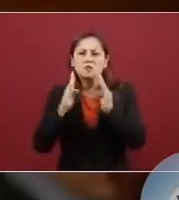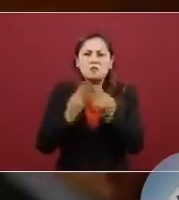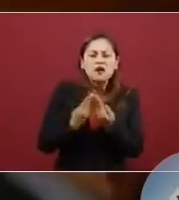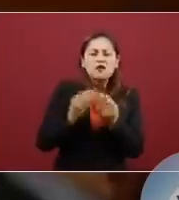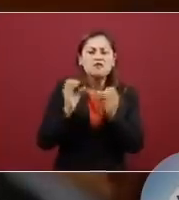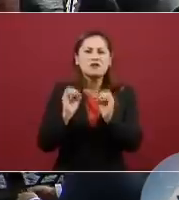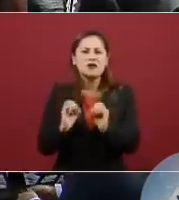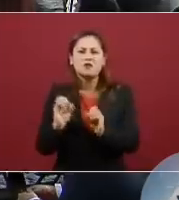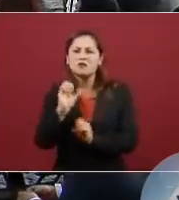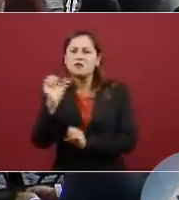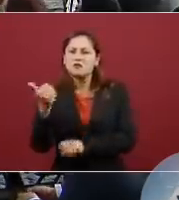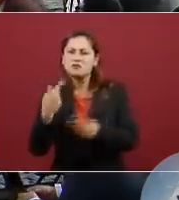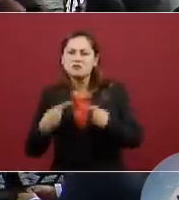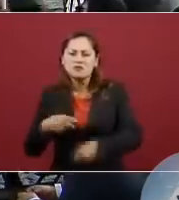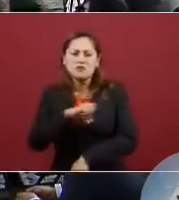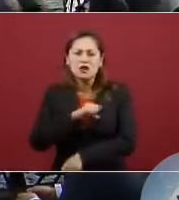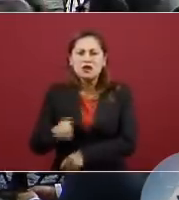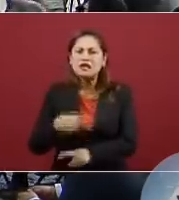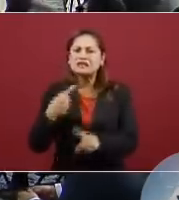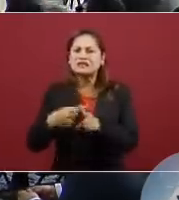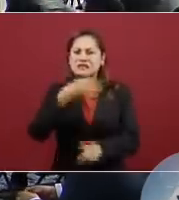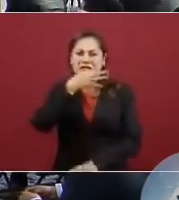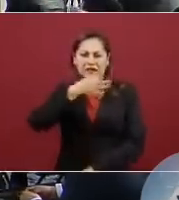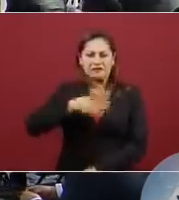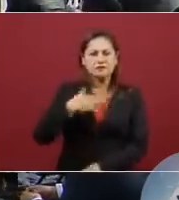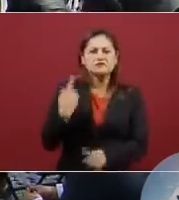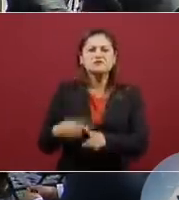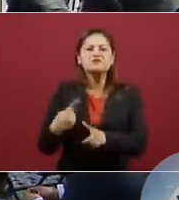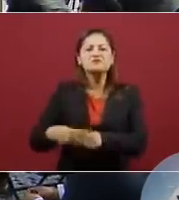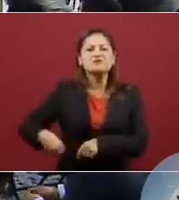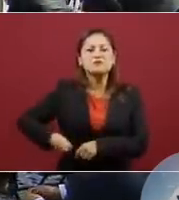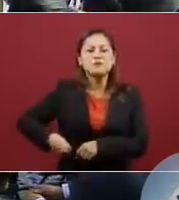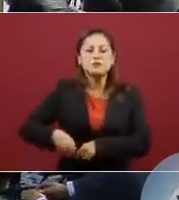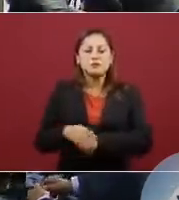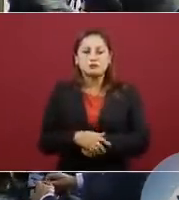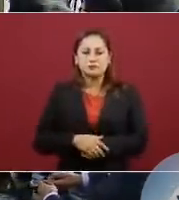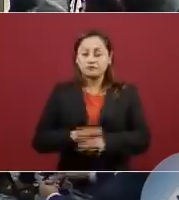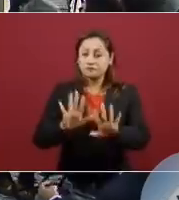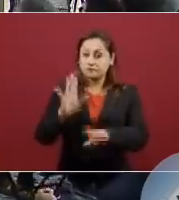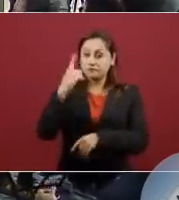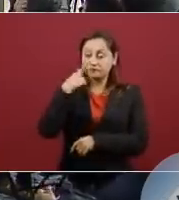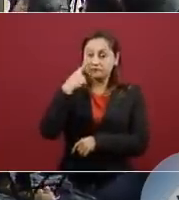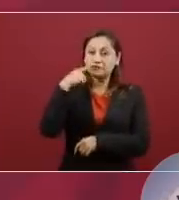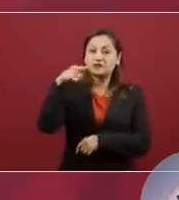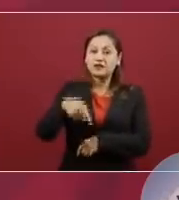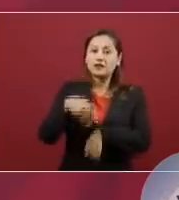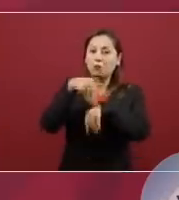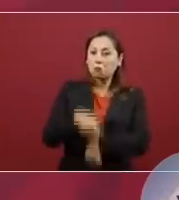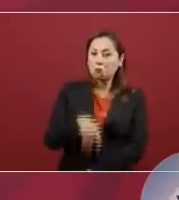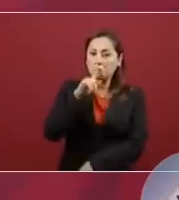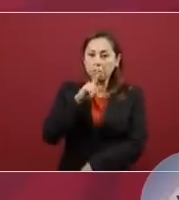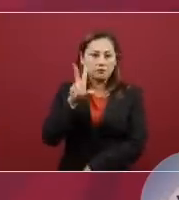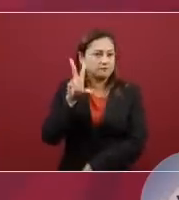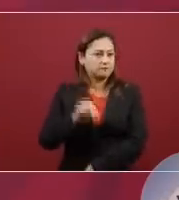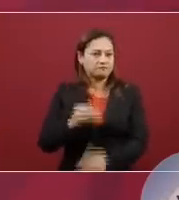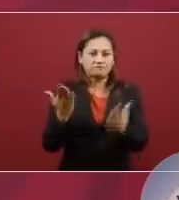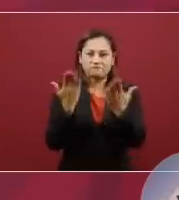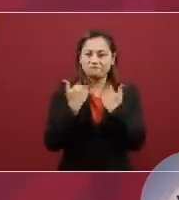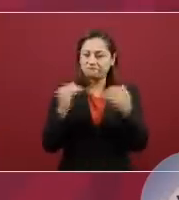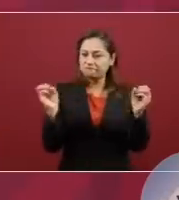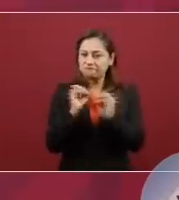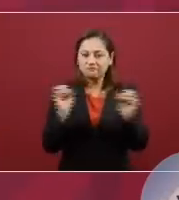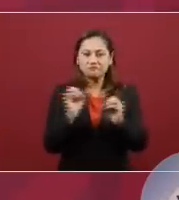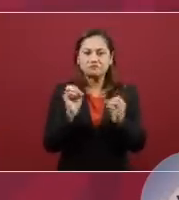proteger. Gracias. Bien. Aquí no hay resignación alguna, por el contrario, hay un compromiso puntual de enfrentar y encarar este